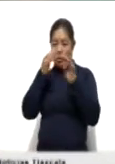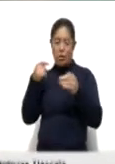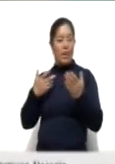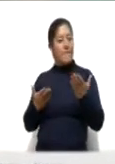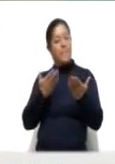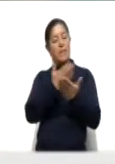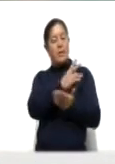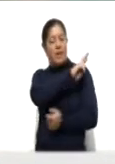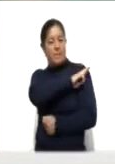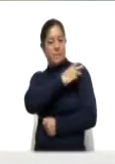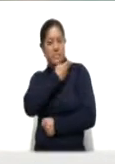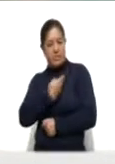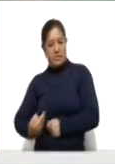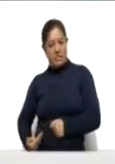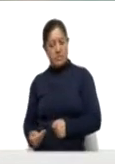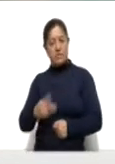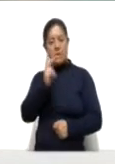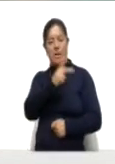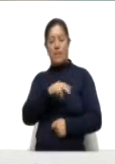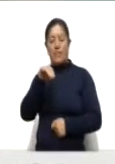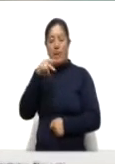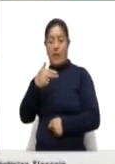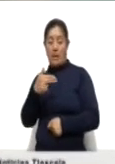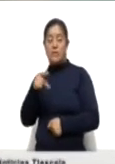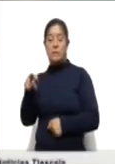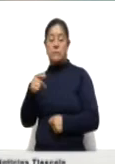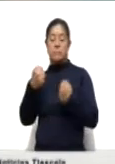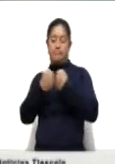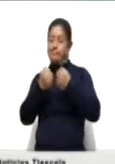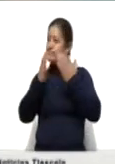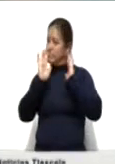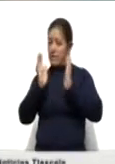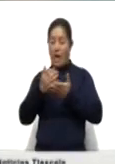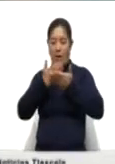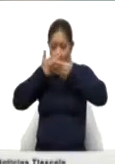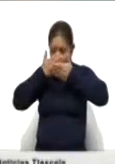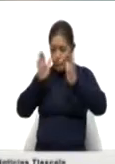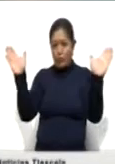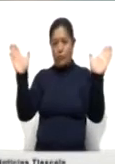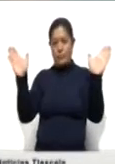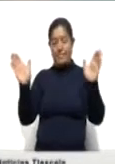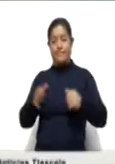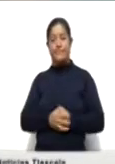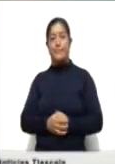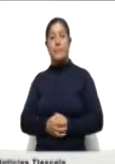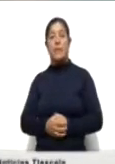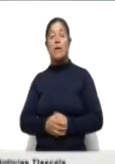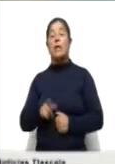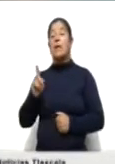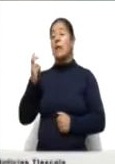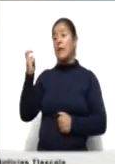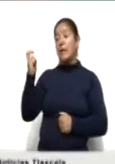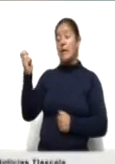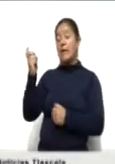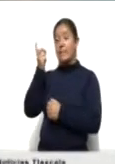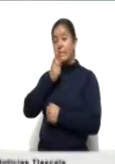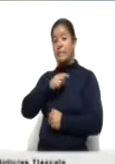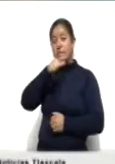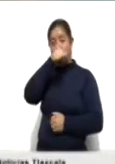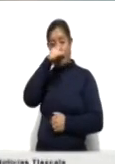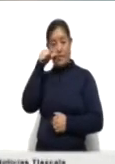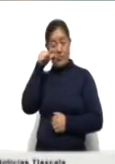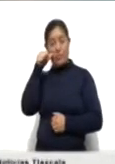a la vicepresidenta estadounidense Kamala Harris la reapertura total de la frontera. El mandatario destacó desde Ciudad Juárez que en punto de las 16